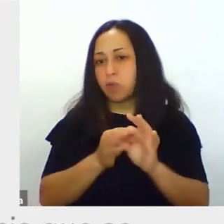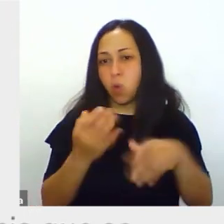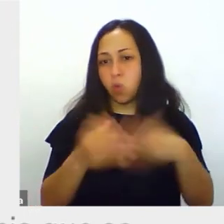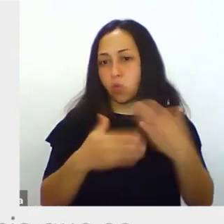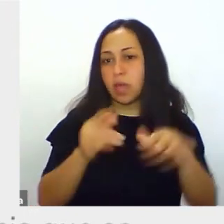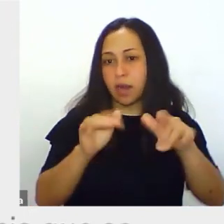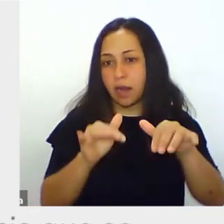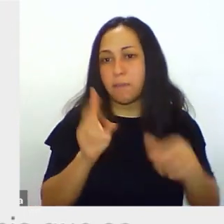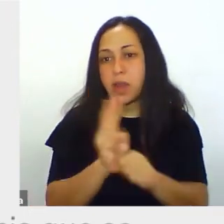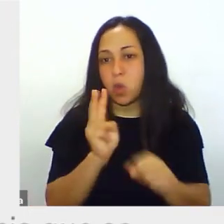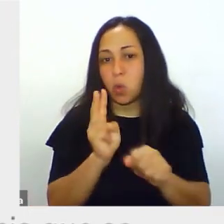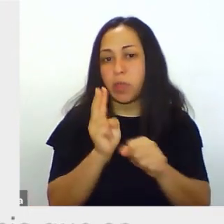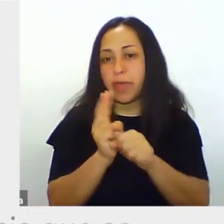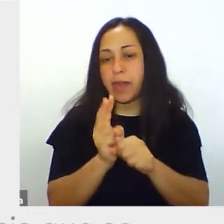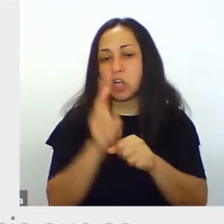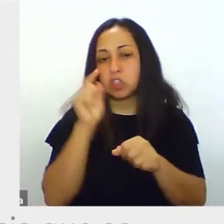utilizadas para el cuidado